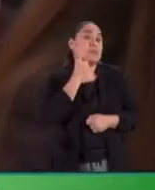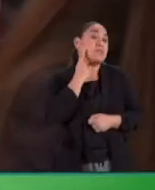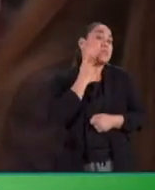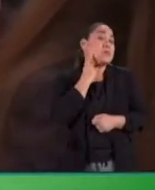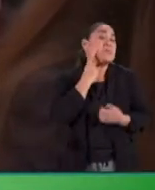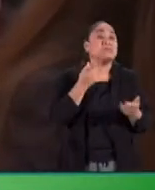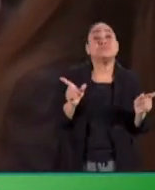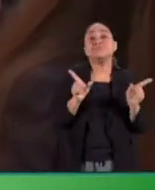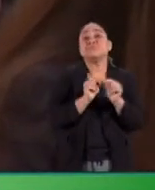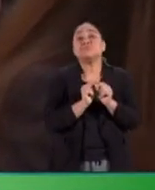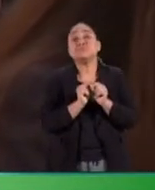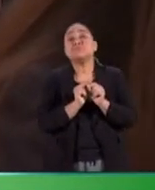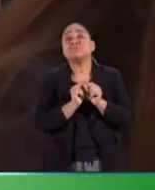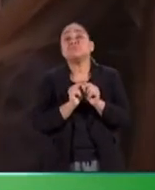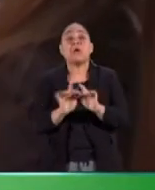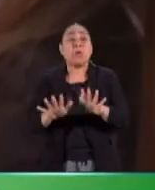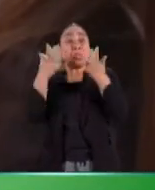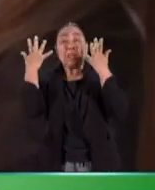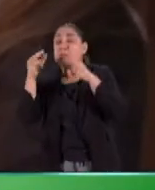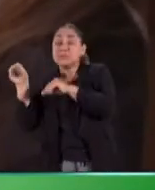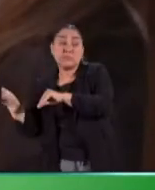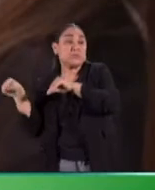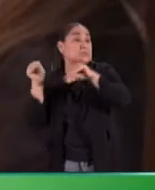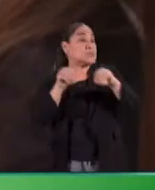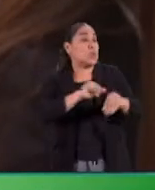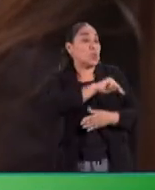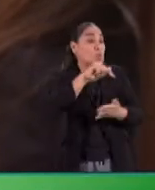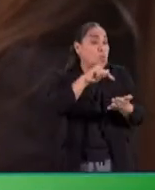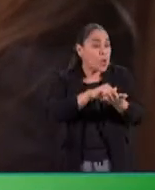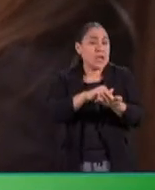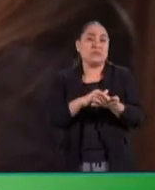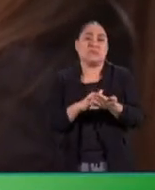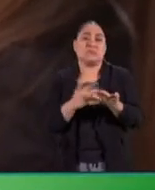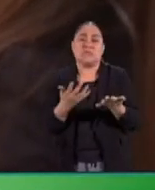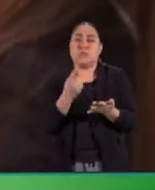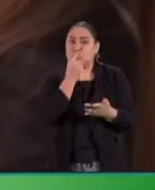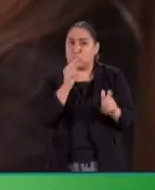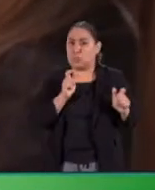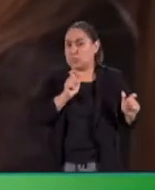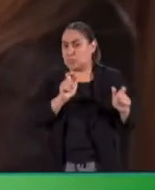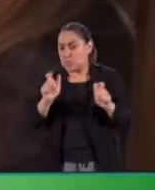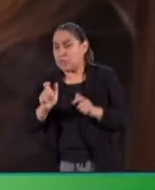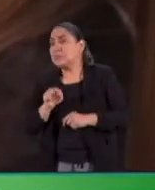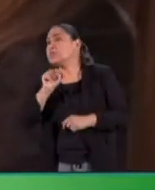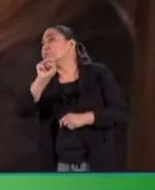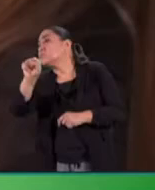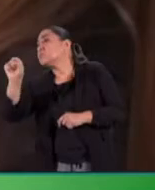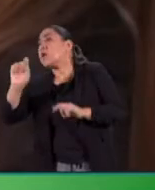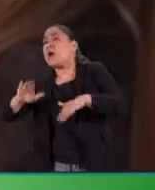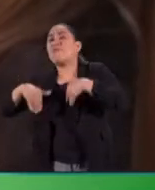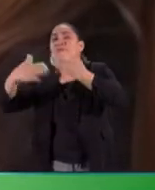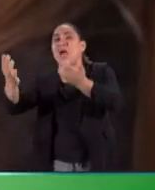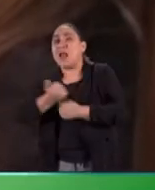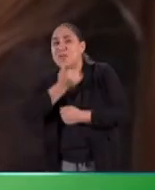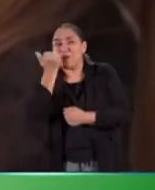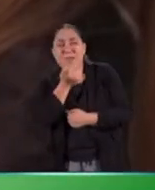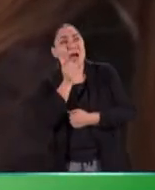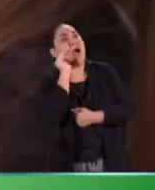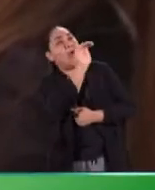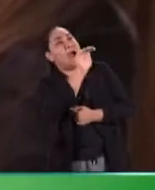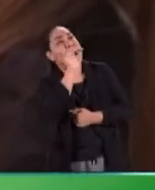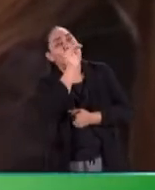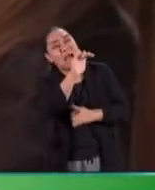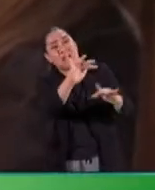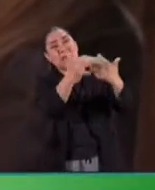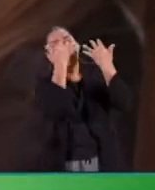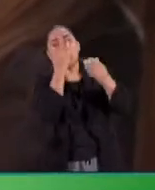hace desde sedes improvisadas rodeadas de la fuerza pública y con estudiantes y trabajadores queriéndose hacer escuchar en